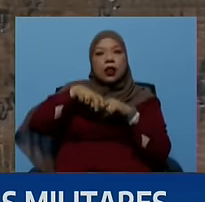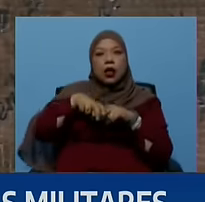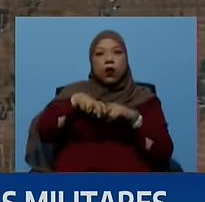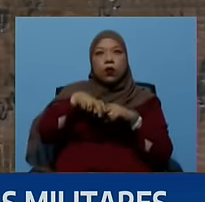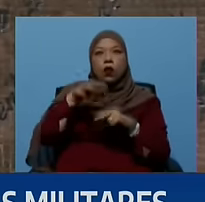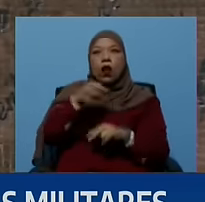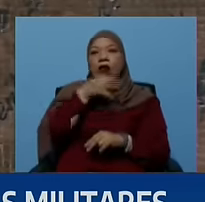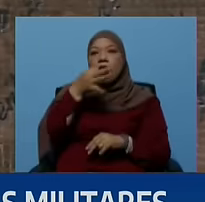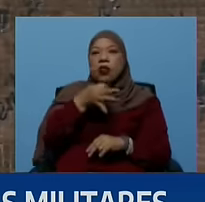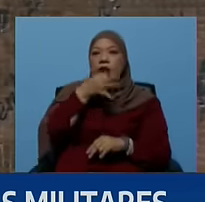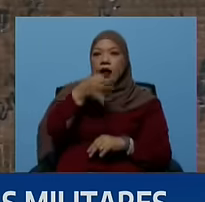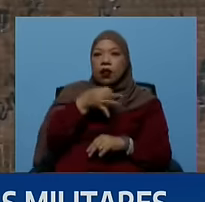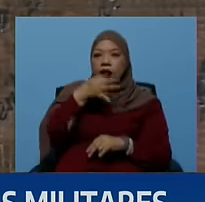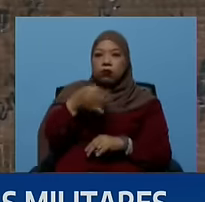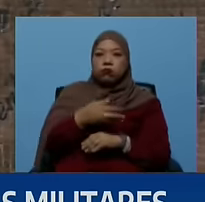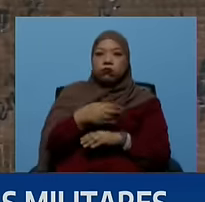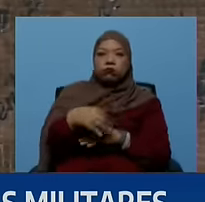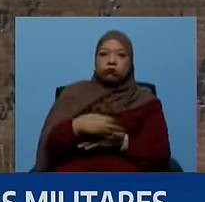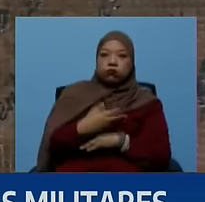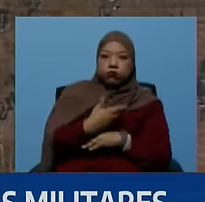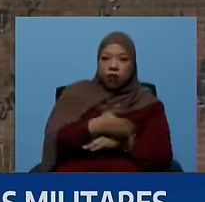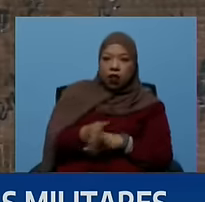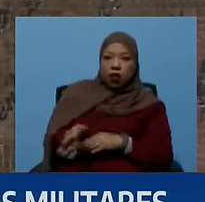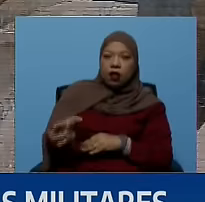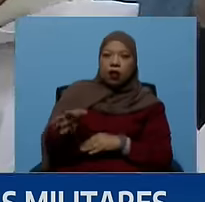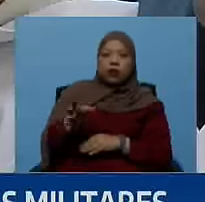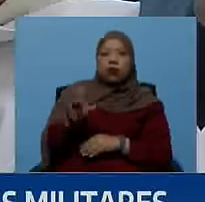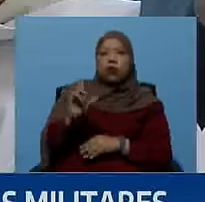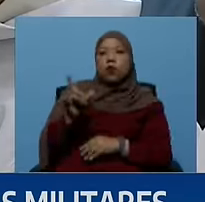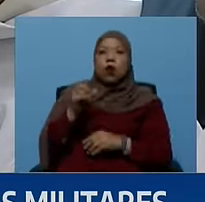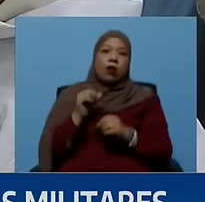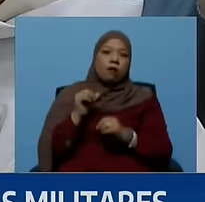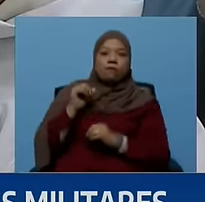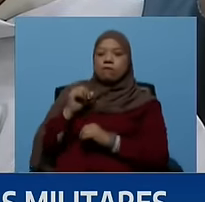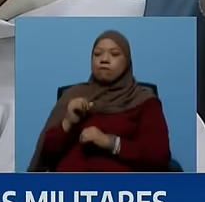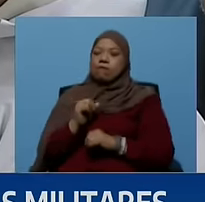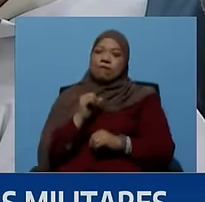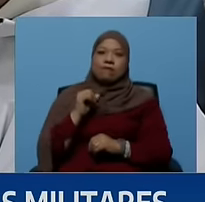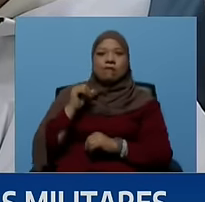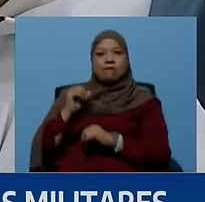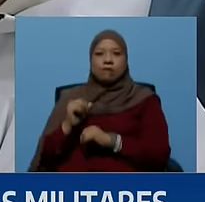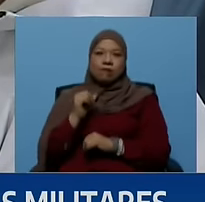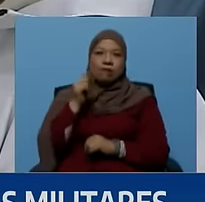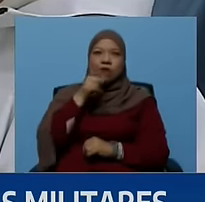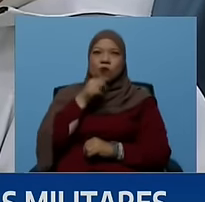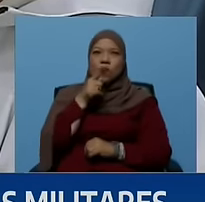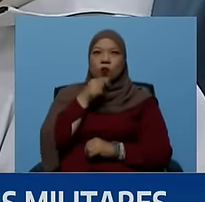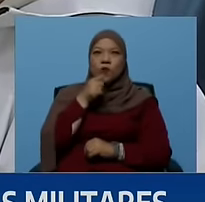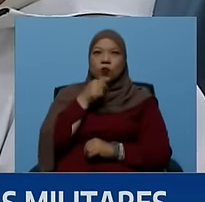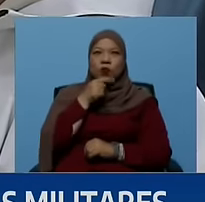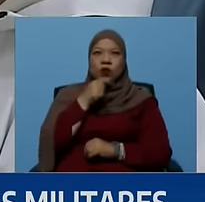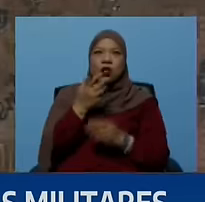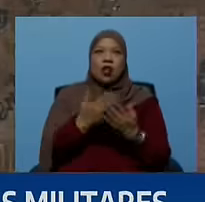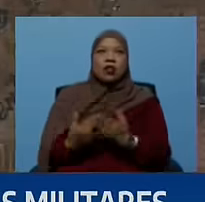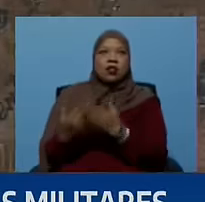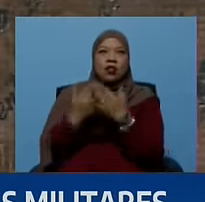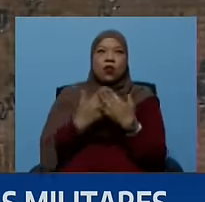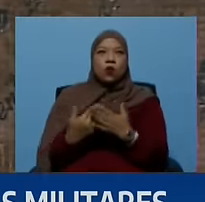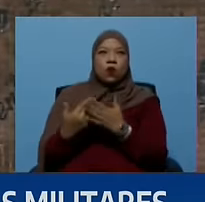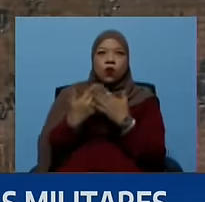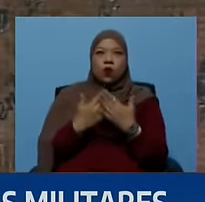las tardecitas cuando no íbamos a los matines nos dedicábamos a hacer círculos de estudio